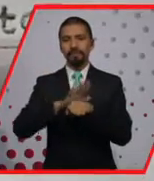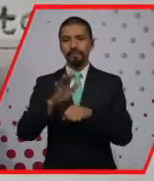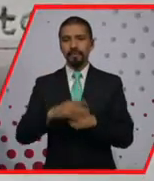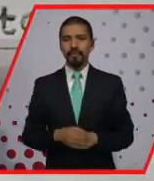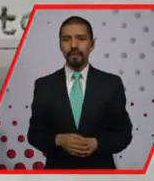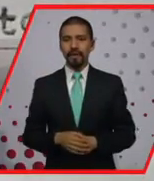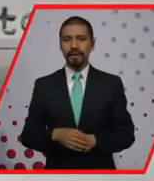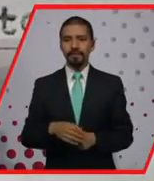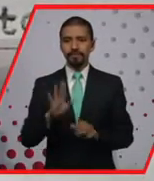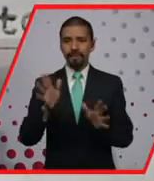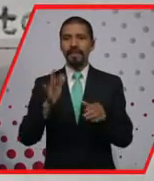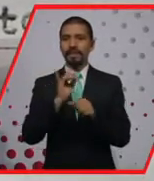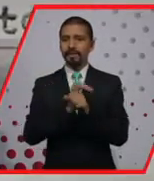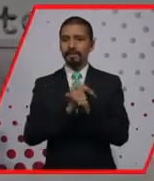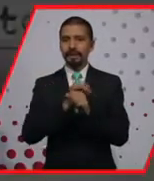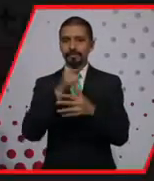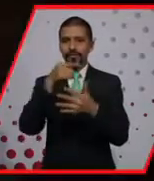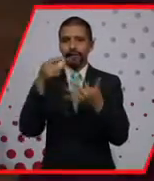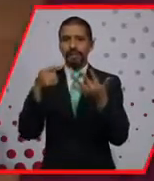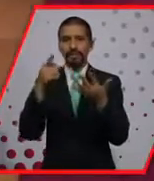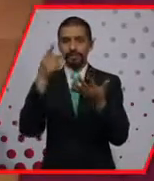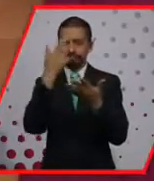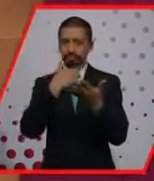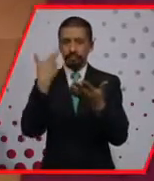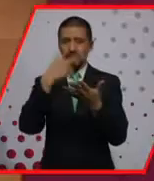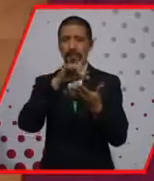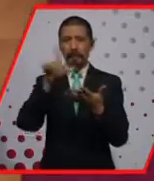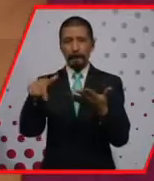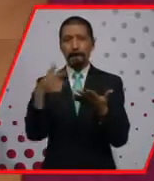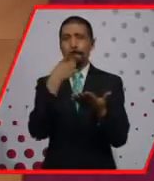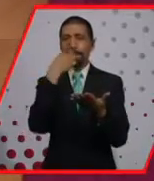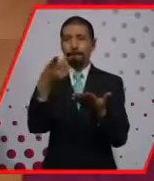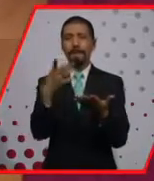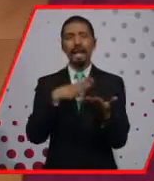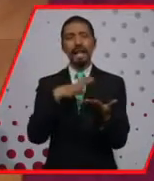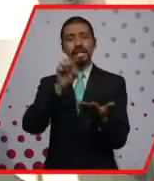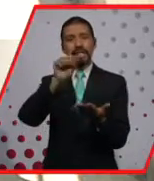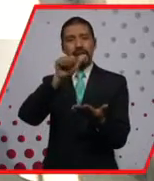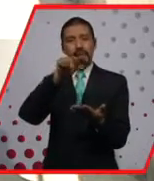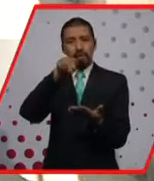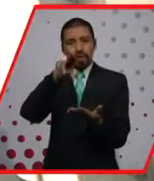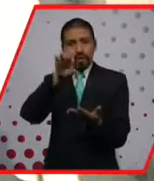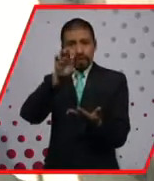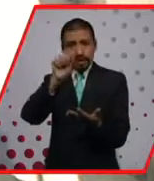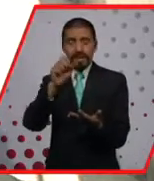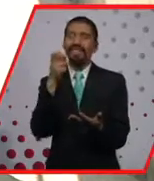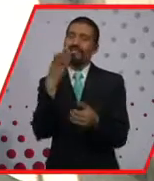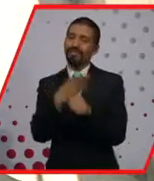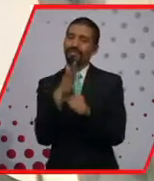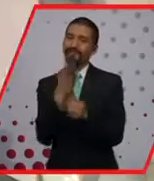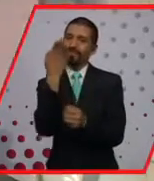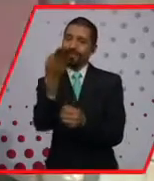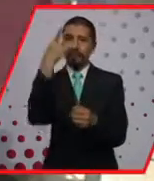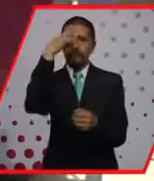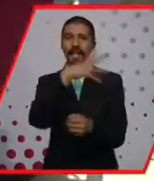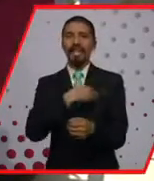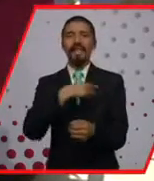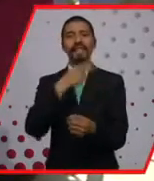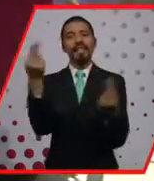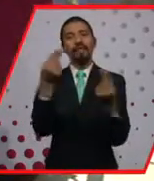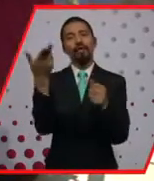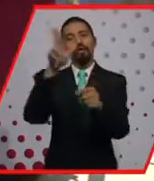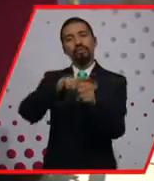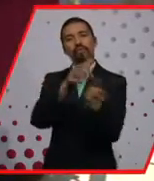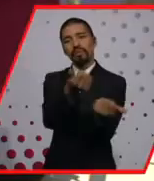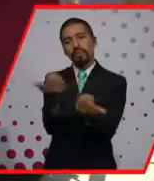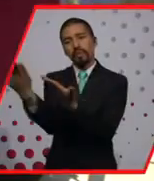No realizaron los estudios pertinentes y después me salieron con que era salmonelosis. Por lo que solicita el apoyo para que su hija sea canalizada a otro